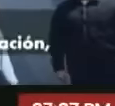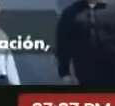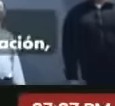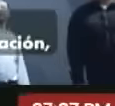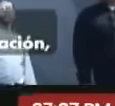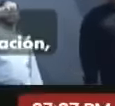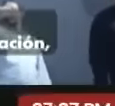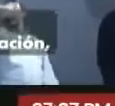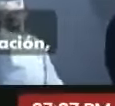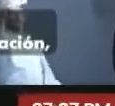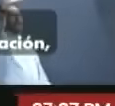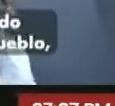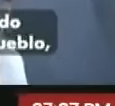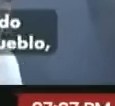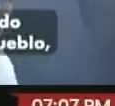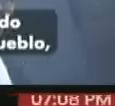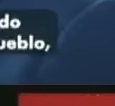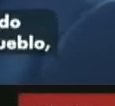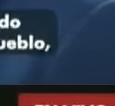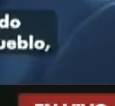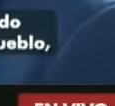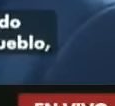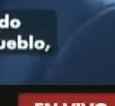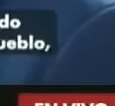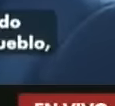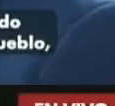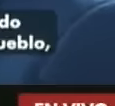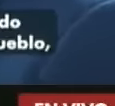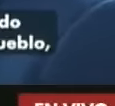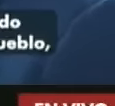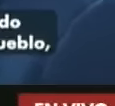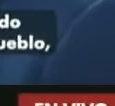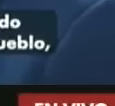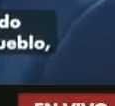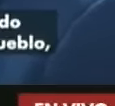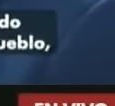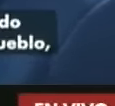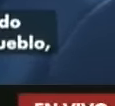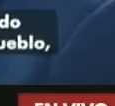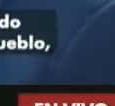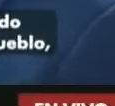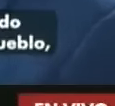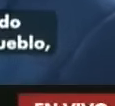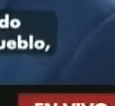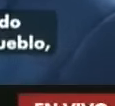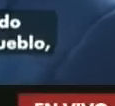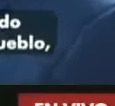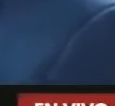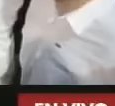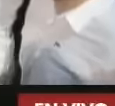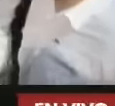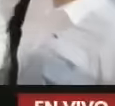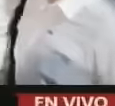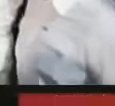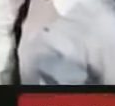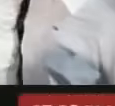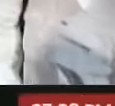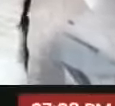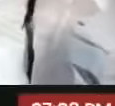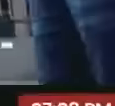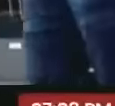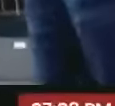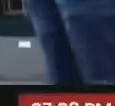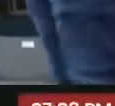la prosperidad de la nación. Los presidentes, sepan que hay un pueblo orando por usted y que todo lo que usted hace por este pueblo, el Señor se lo